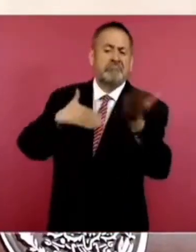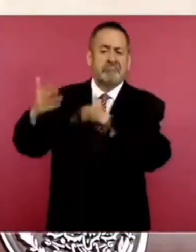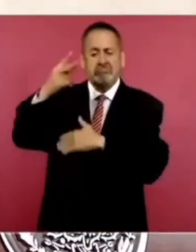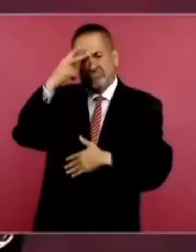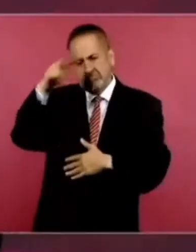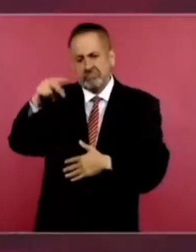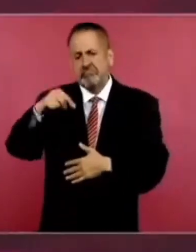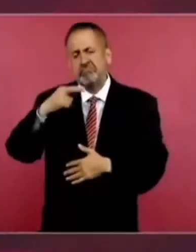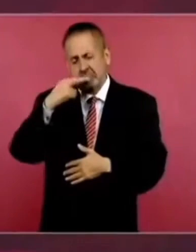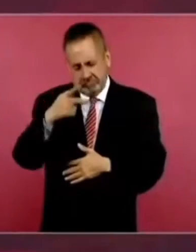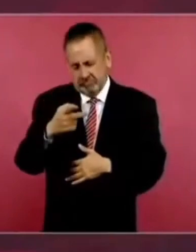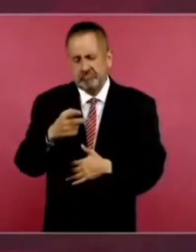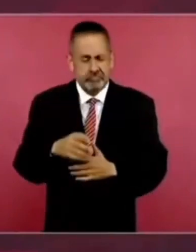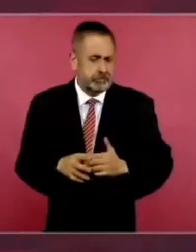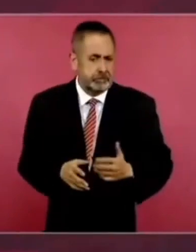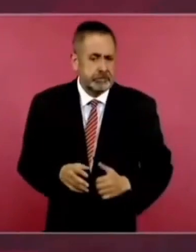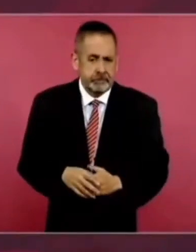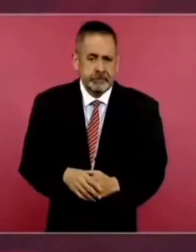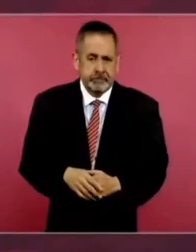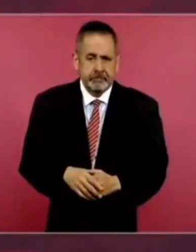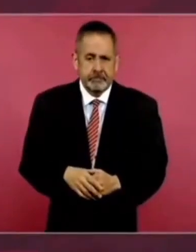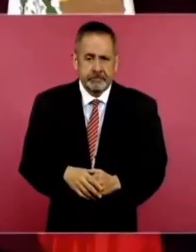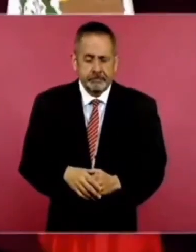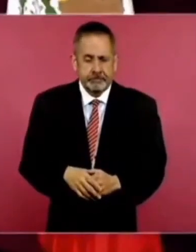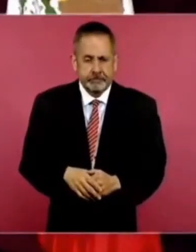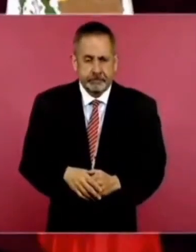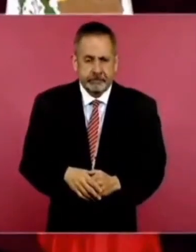Pero sería